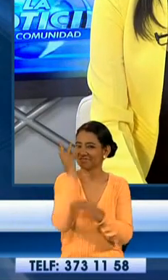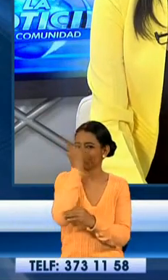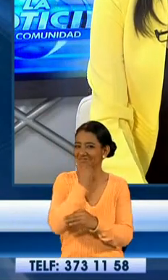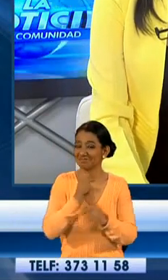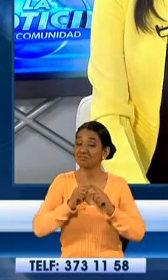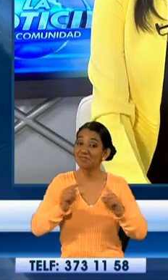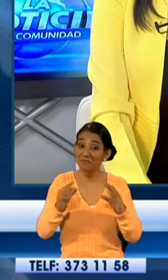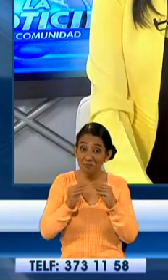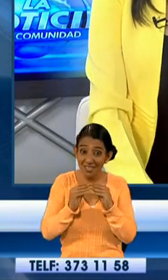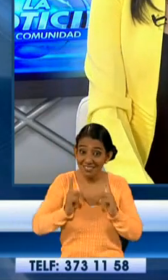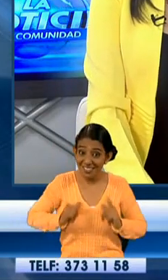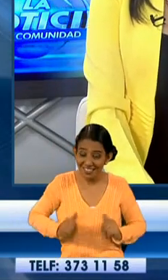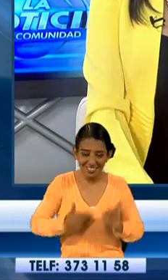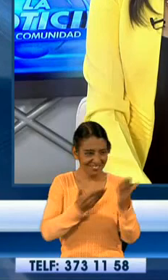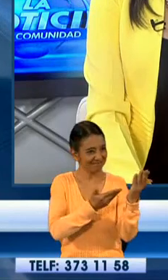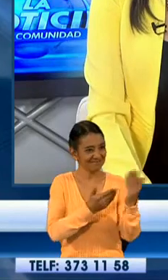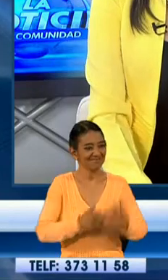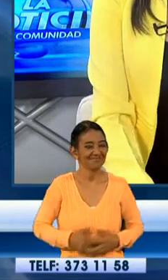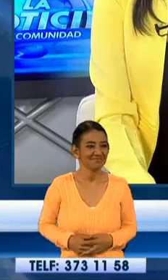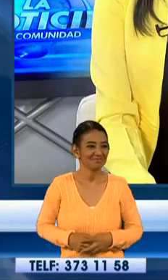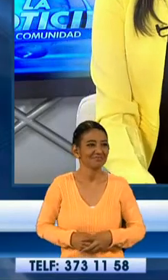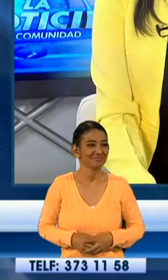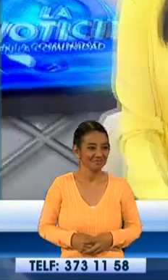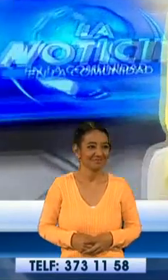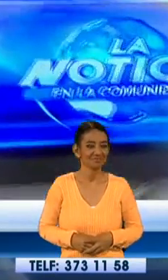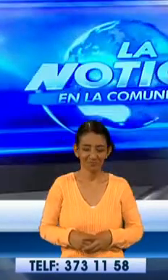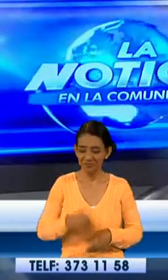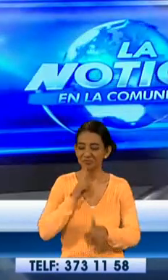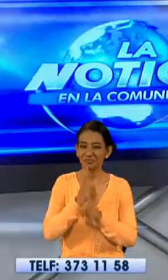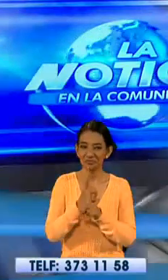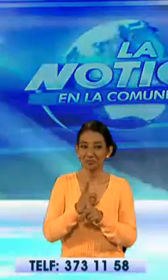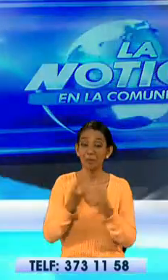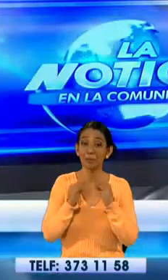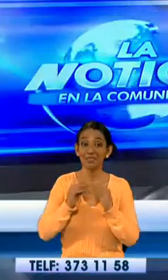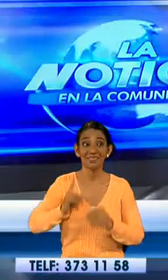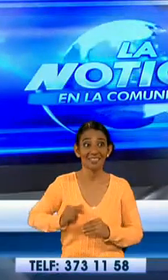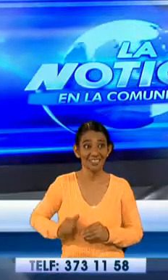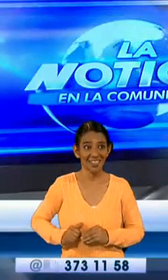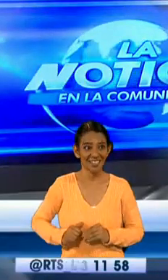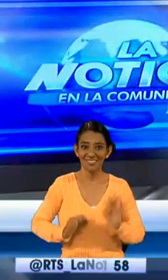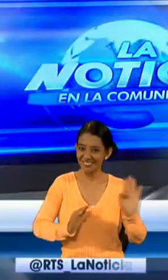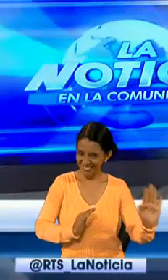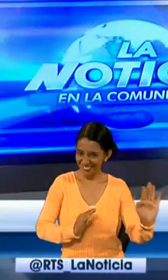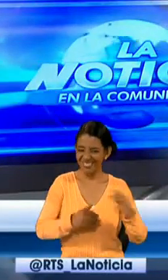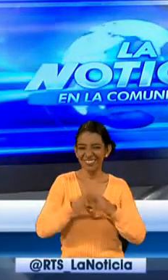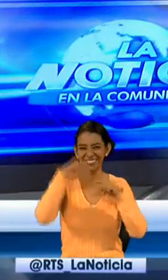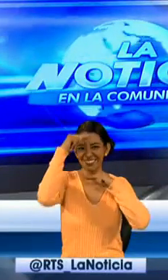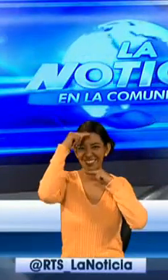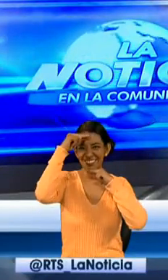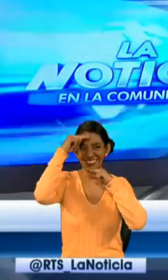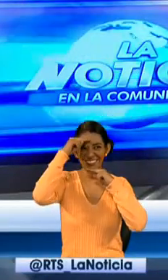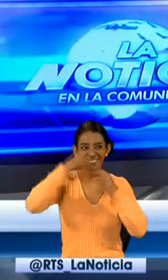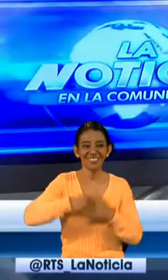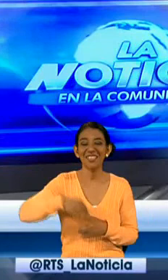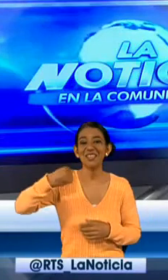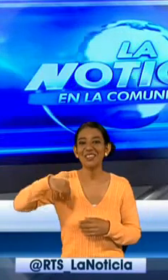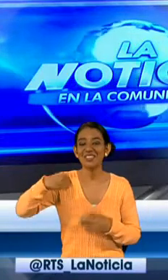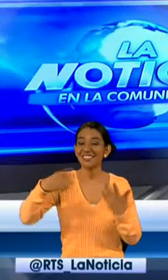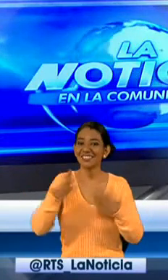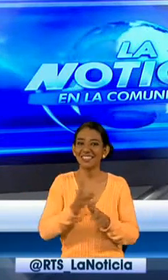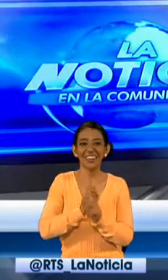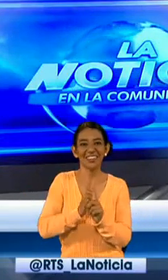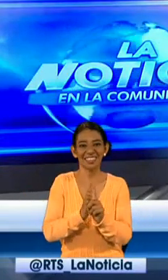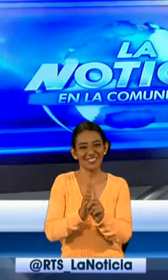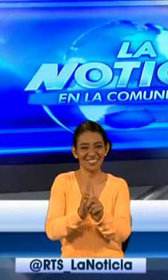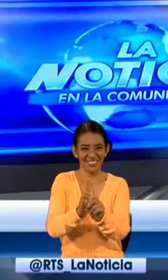los detalles tiene mi querida Ali. Así es, mi querido Robert, los detalles lo tiene la nota. Pues este miércoles se llevó a cabo el desfile de modas